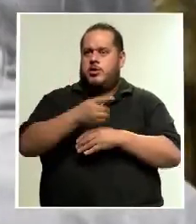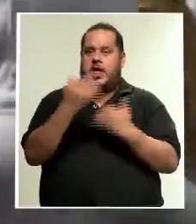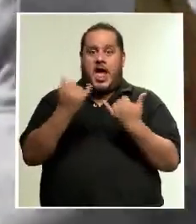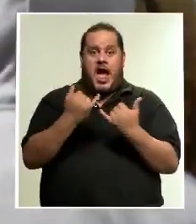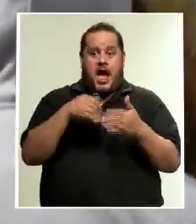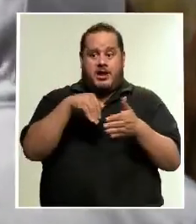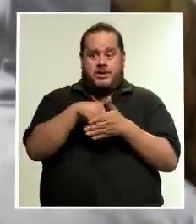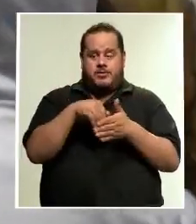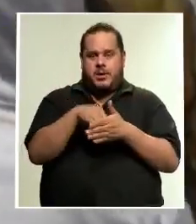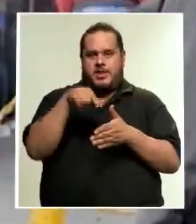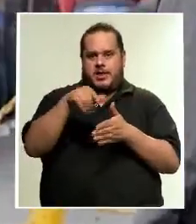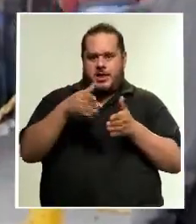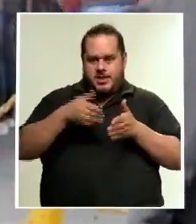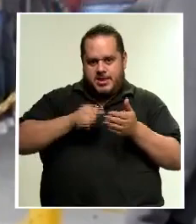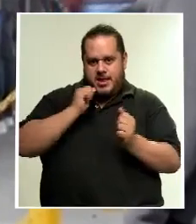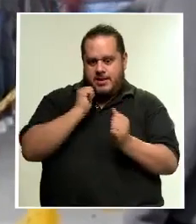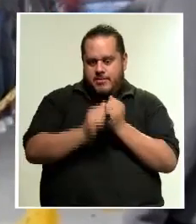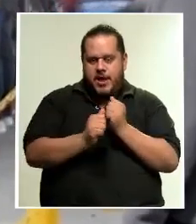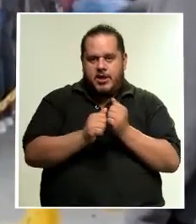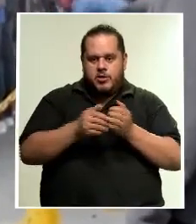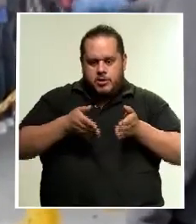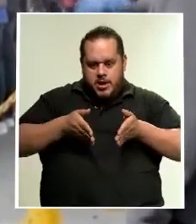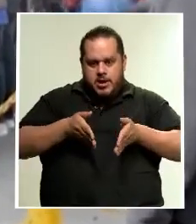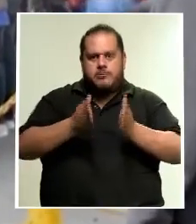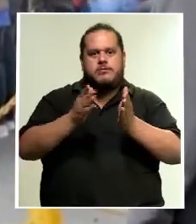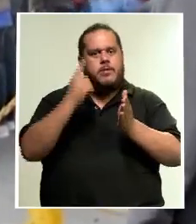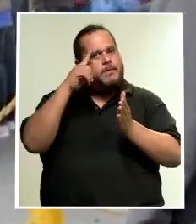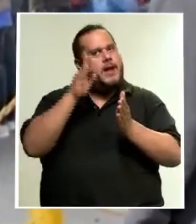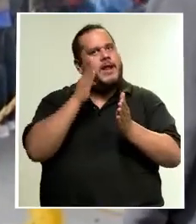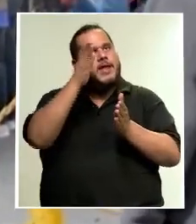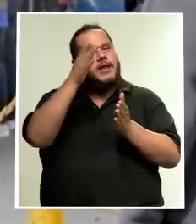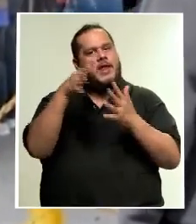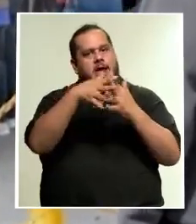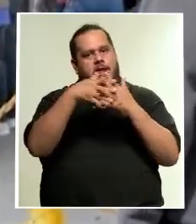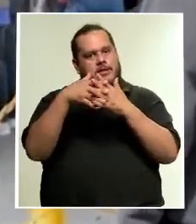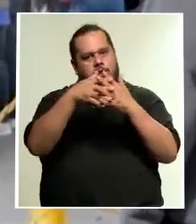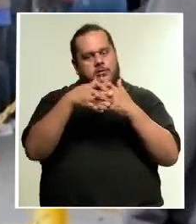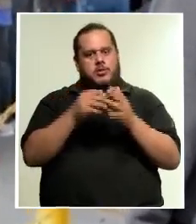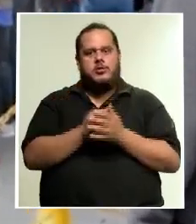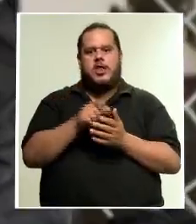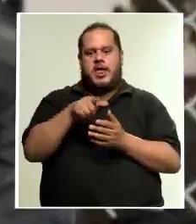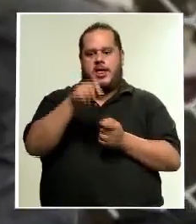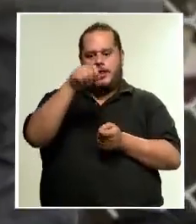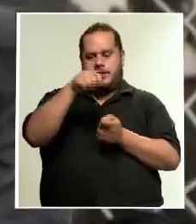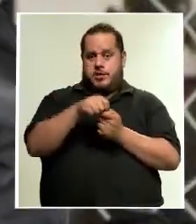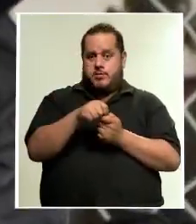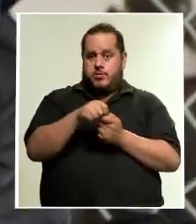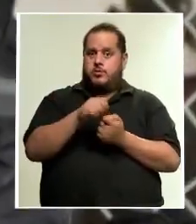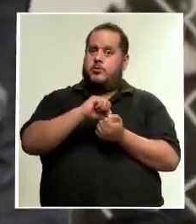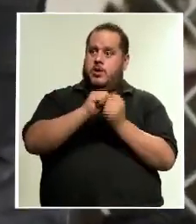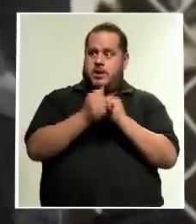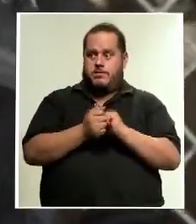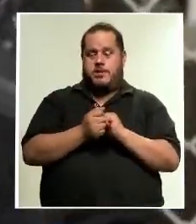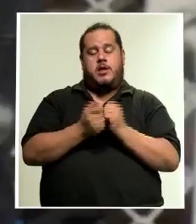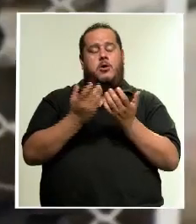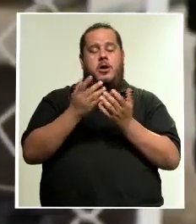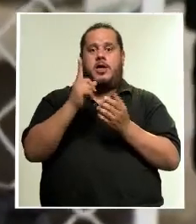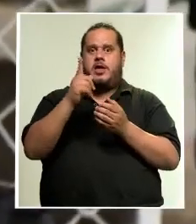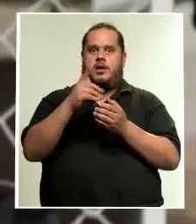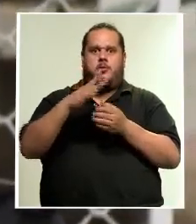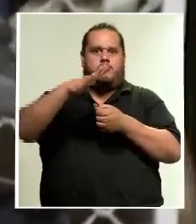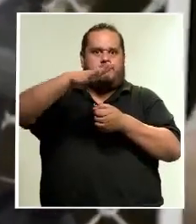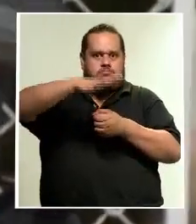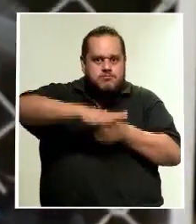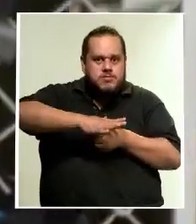bloqueadas en este paso de la ruta migratoria hacia Estados Unidos. Este punto se ha convertido en un auténtico tapón tras